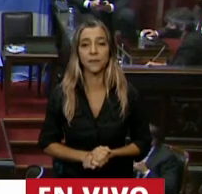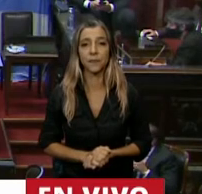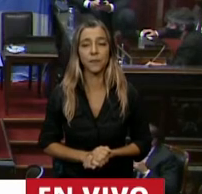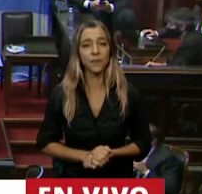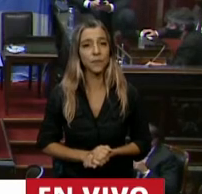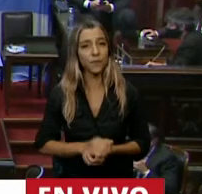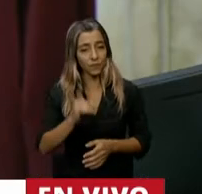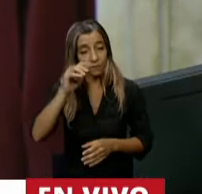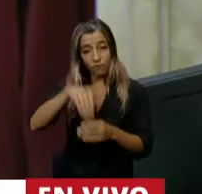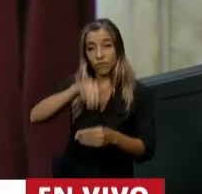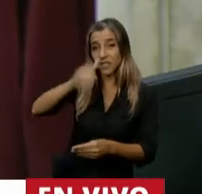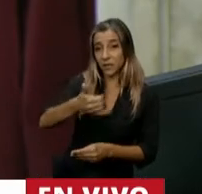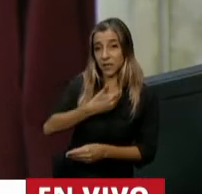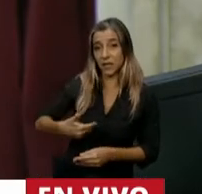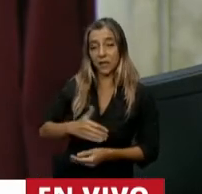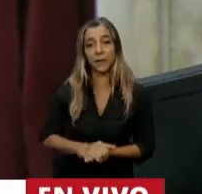Activo, presidente.